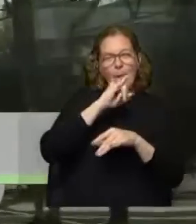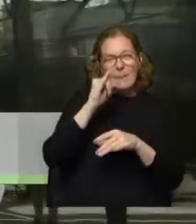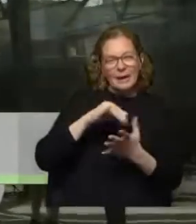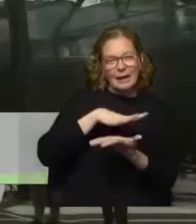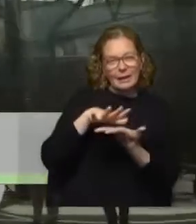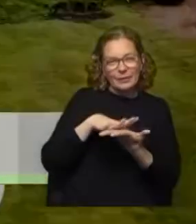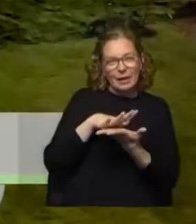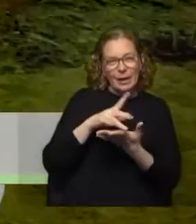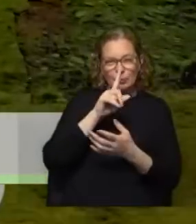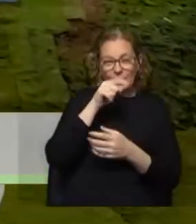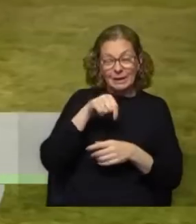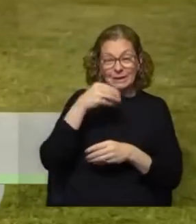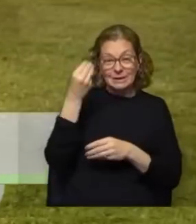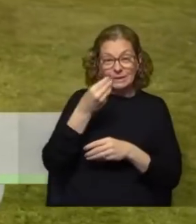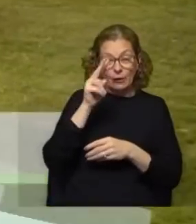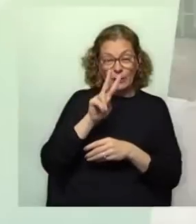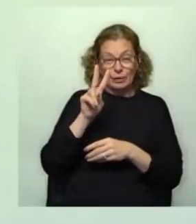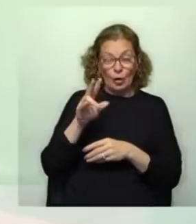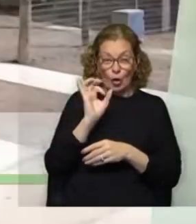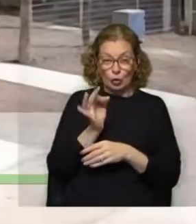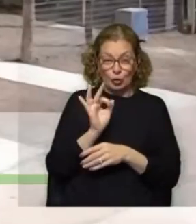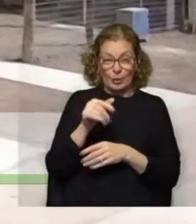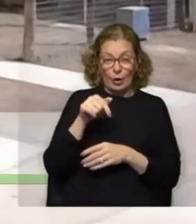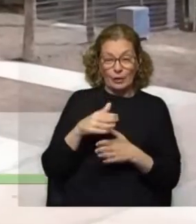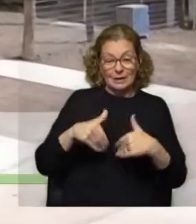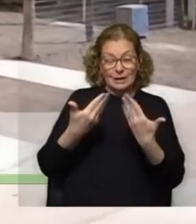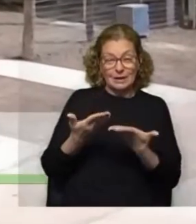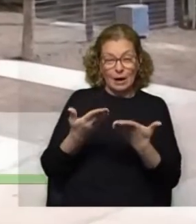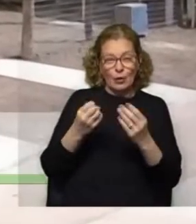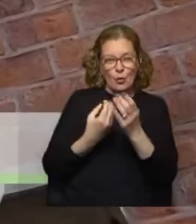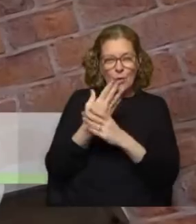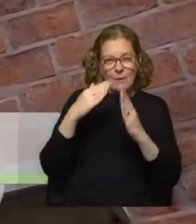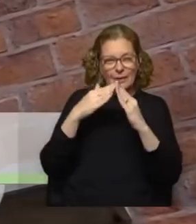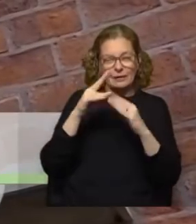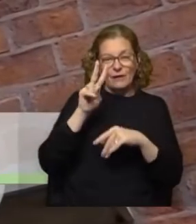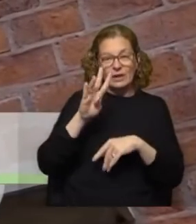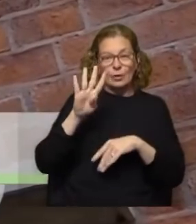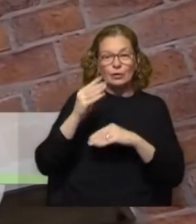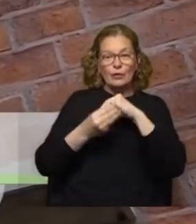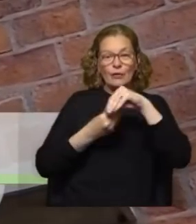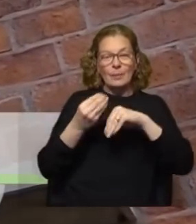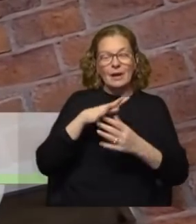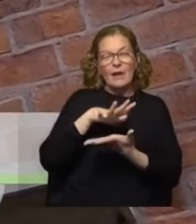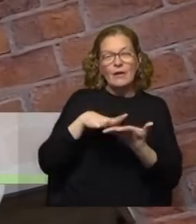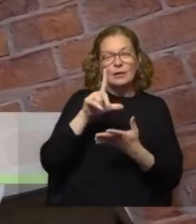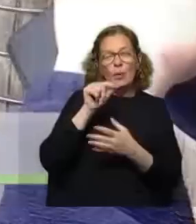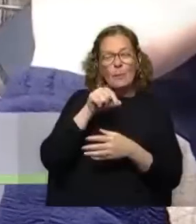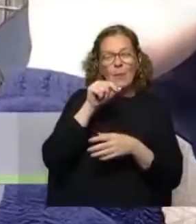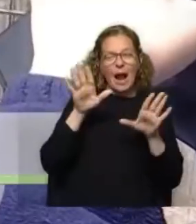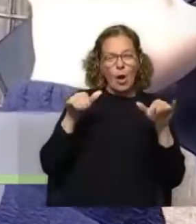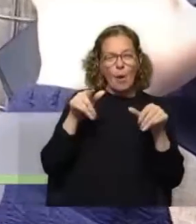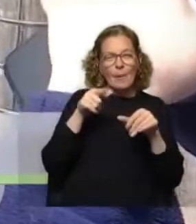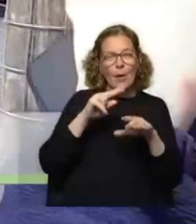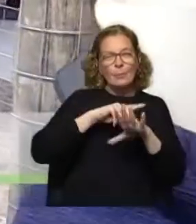se visten de fiesta este sábado 22 de octubre hoy se entregaron nuevas viviendas a 24 familias en el barrio la paloma en un